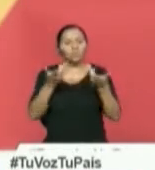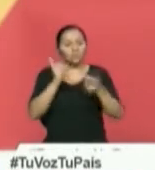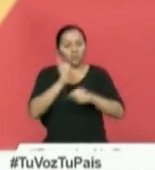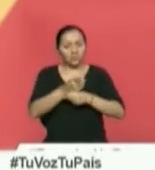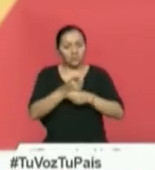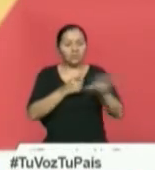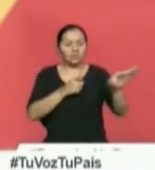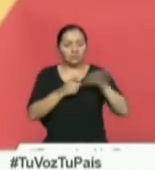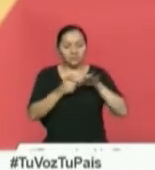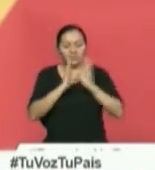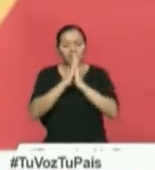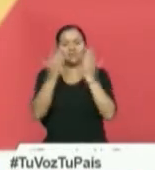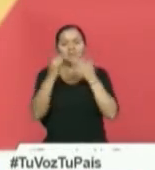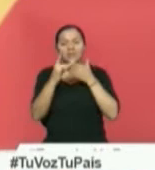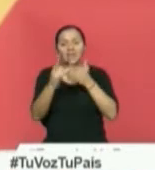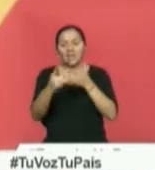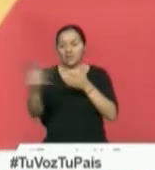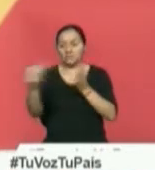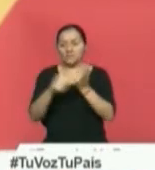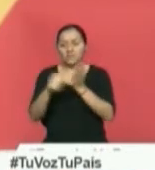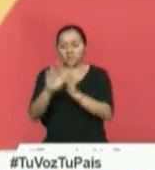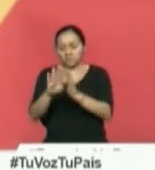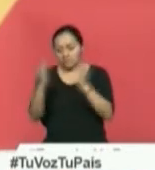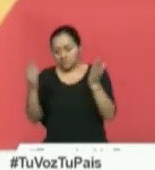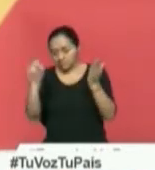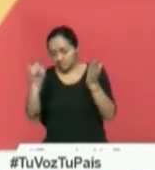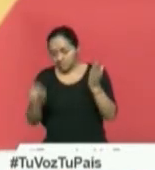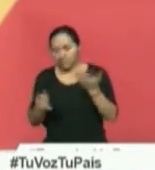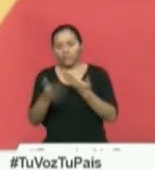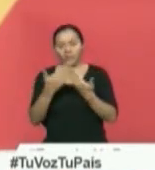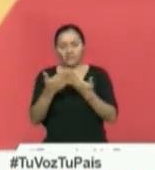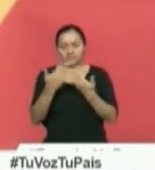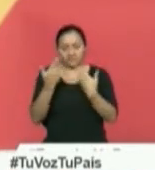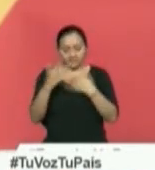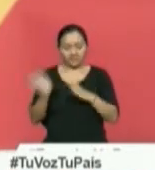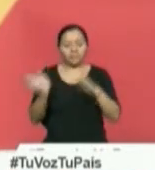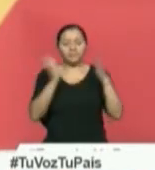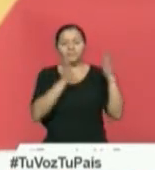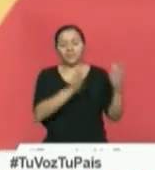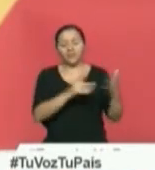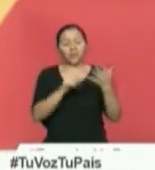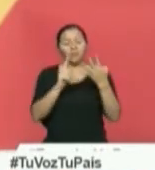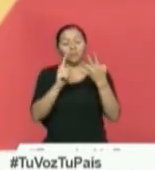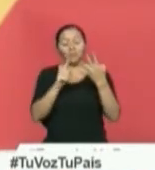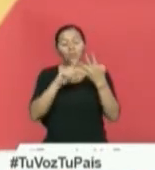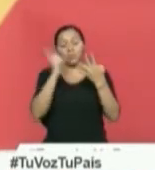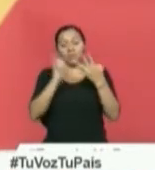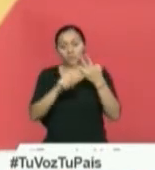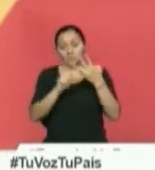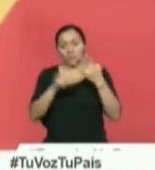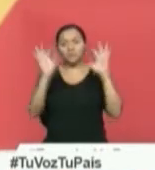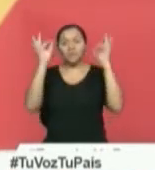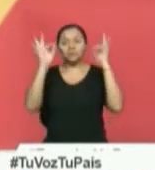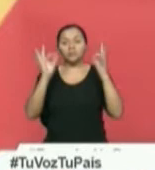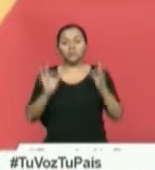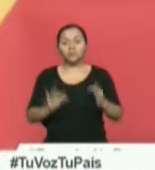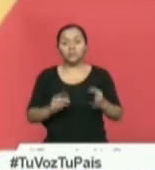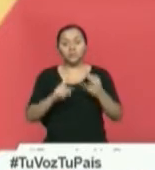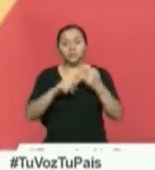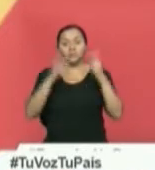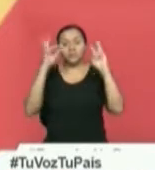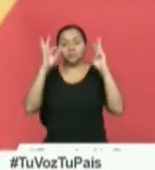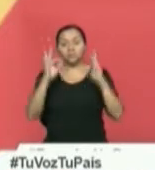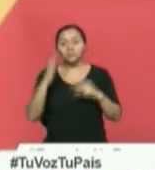atribuciones. Y la última parte ya es la parte operativa de, bueno, cómo es el presupuesto, cuántas personas trabajan en ese ministerio, cuál es la